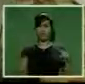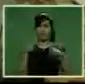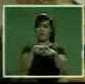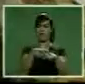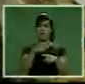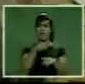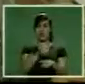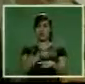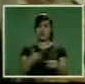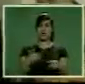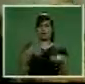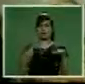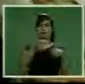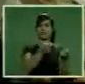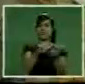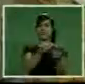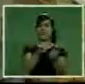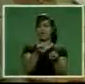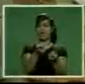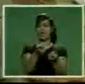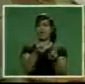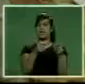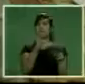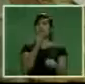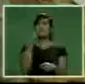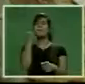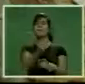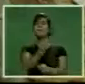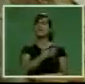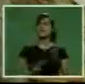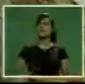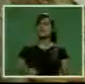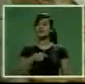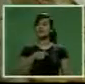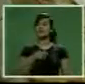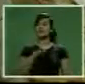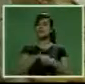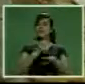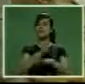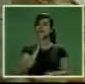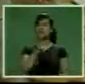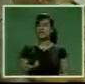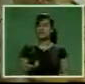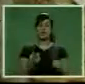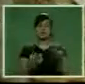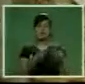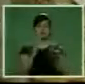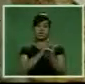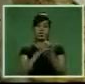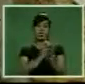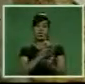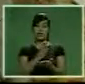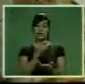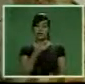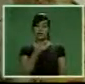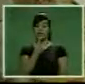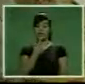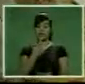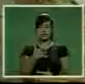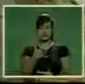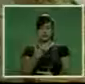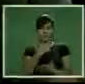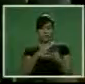de recuperar la hegemonía. ¿Quiénes han asesinado a nuestros dirigentes campesinos? Sino los que sienten amenazados sus privilegios. Exactamente. Por